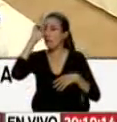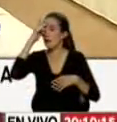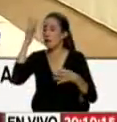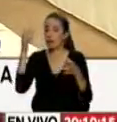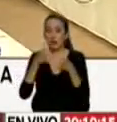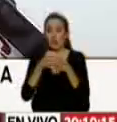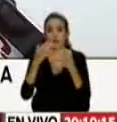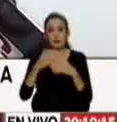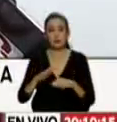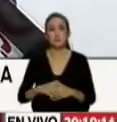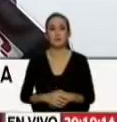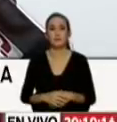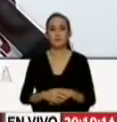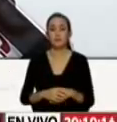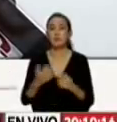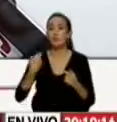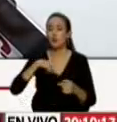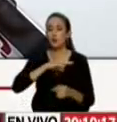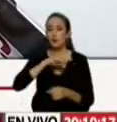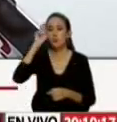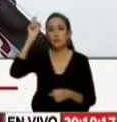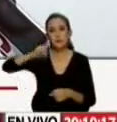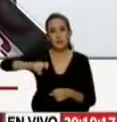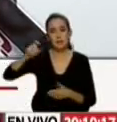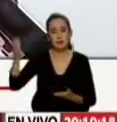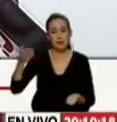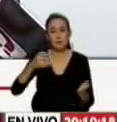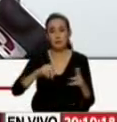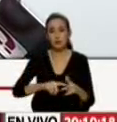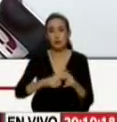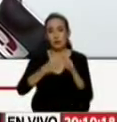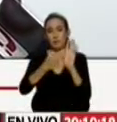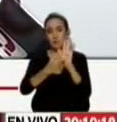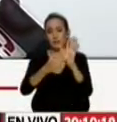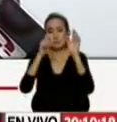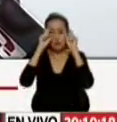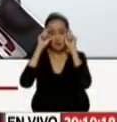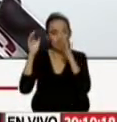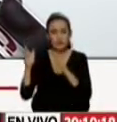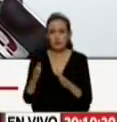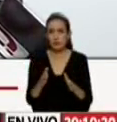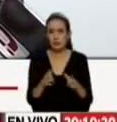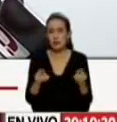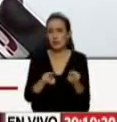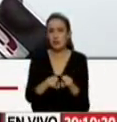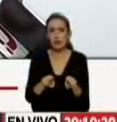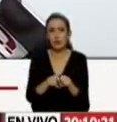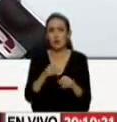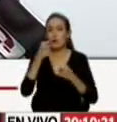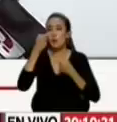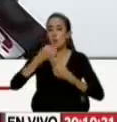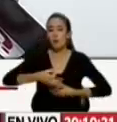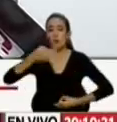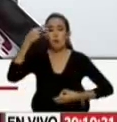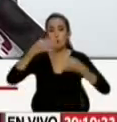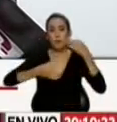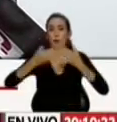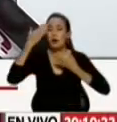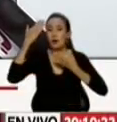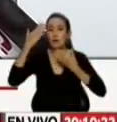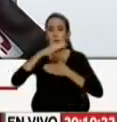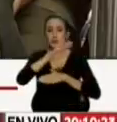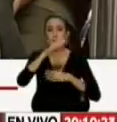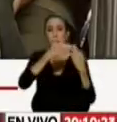del Estado ecuatoriano. Y deberíamos de manera inmediata comenzar todo proceso de fiscalización y de ser el caso el juicio político a quienes tengan